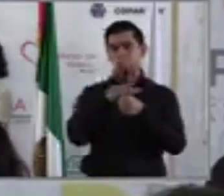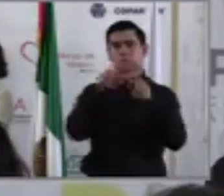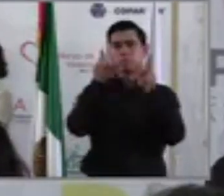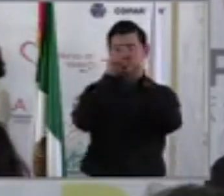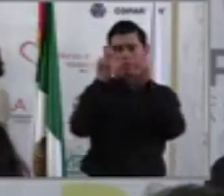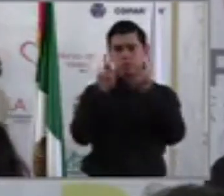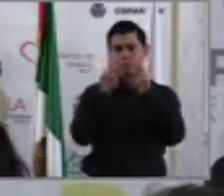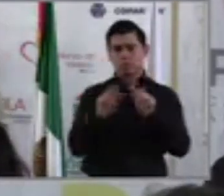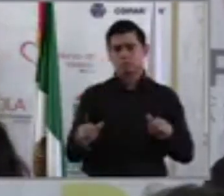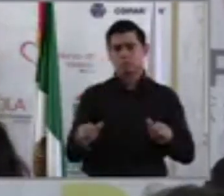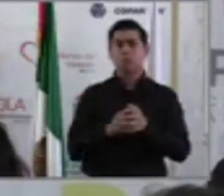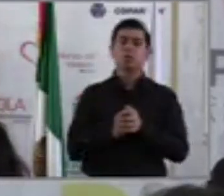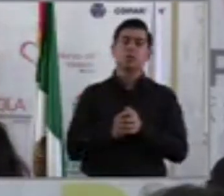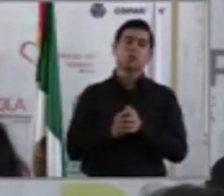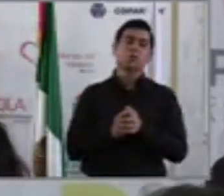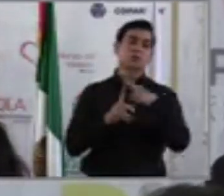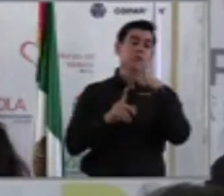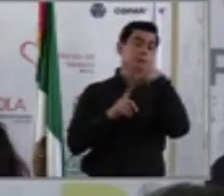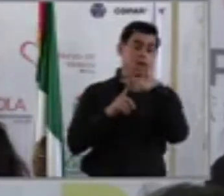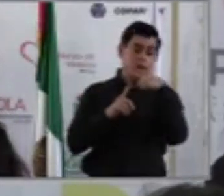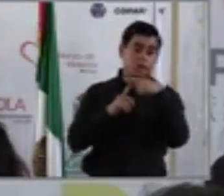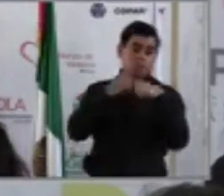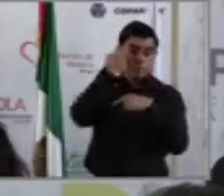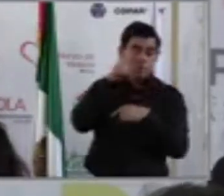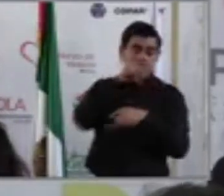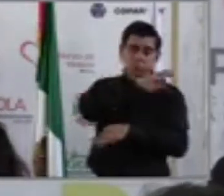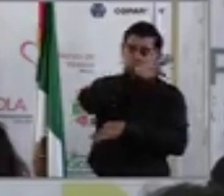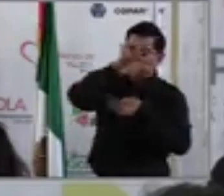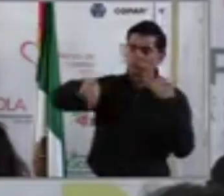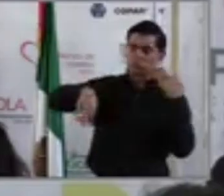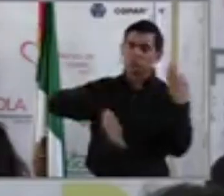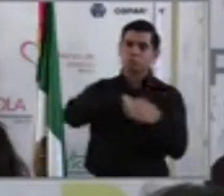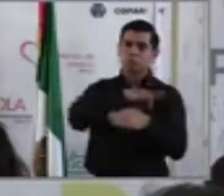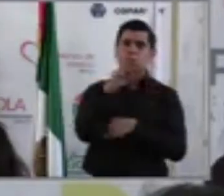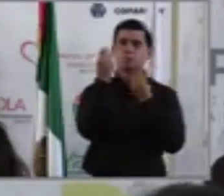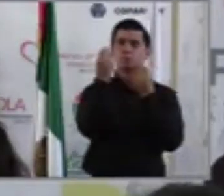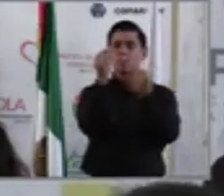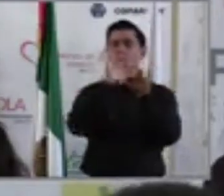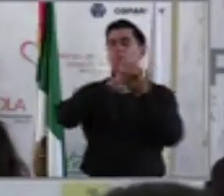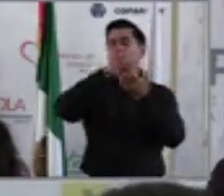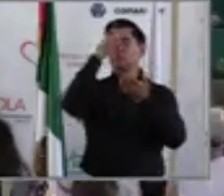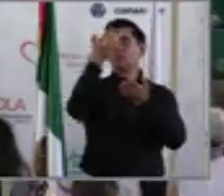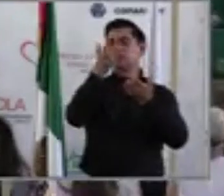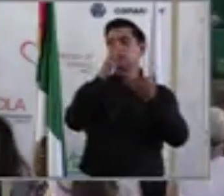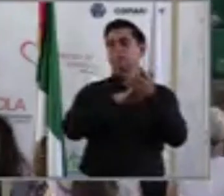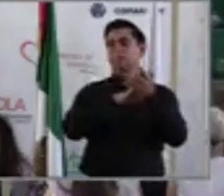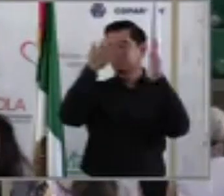es una tarea de todas y de todos. Muchas gracias.